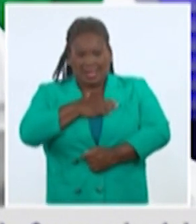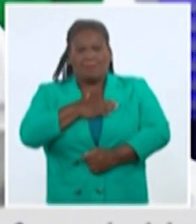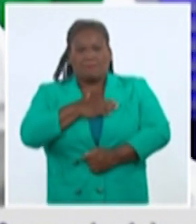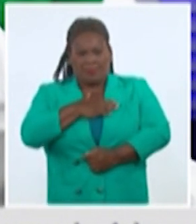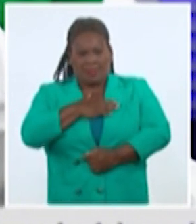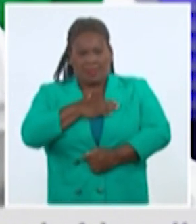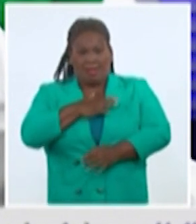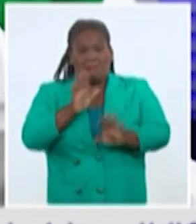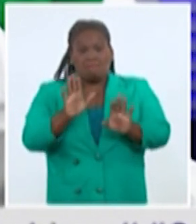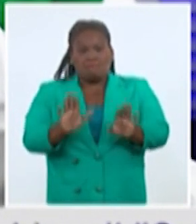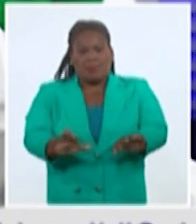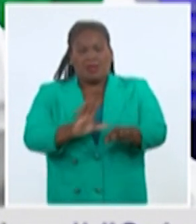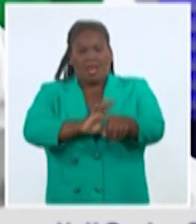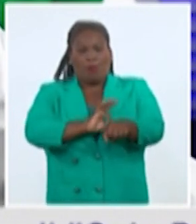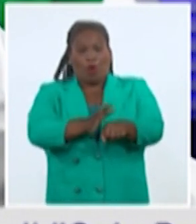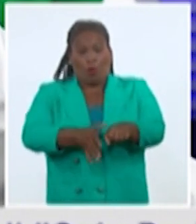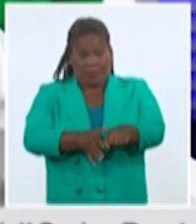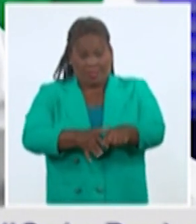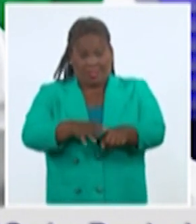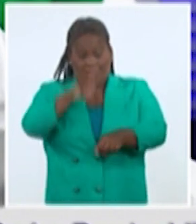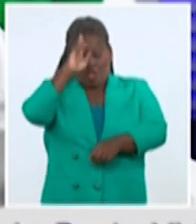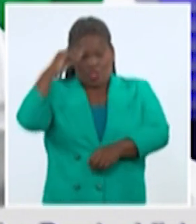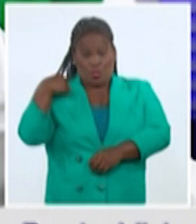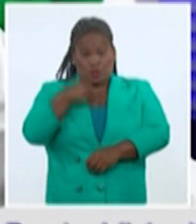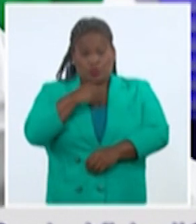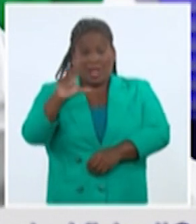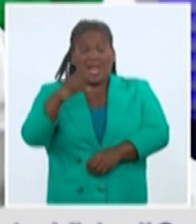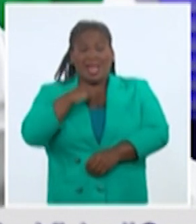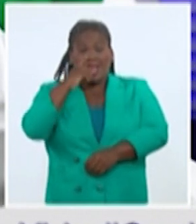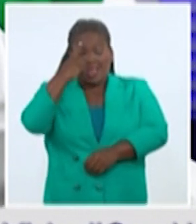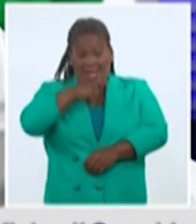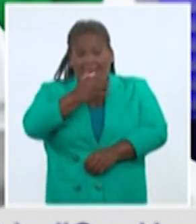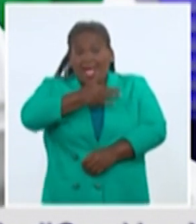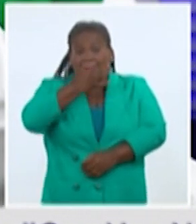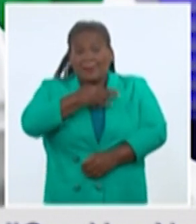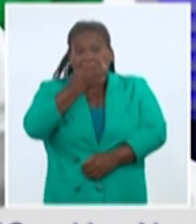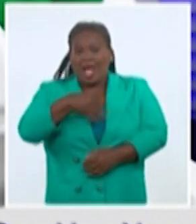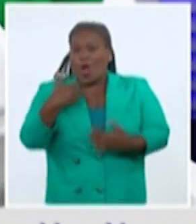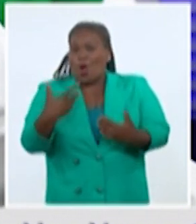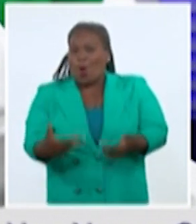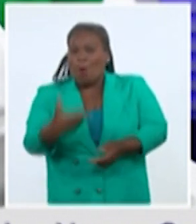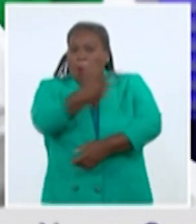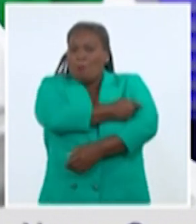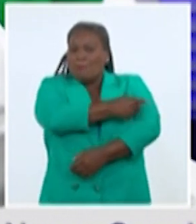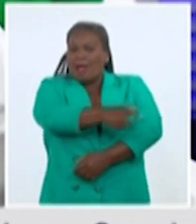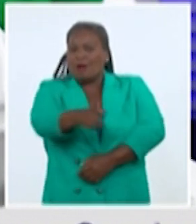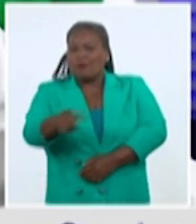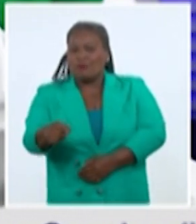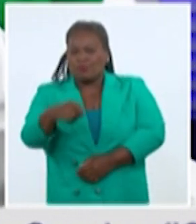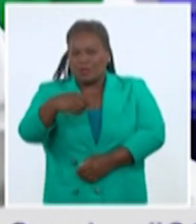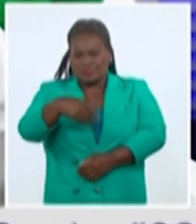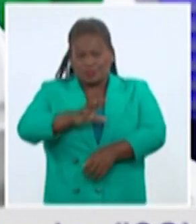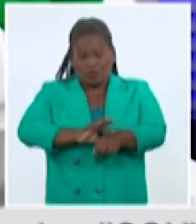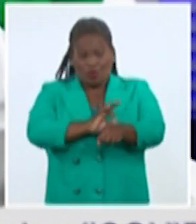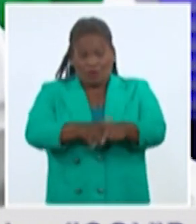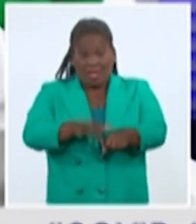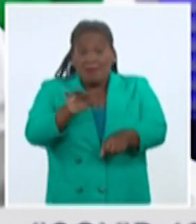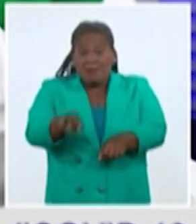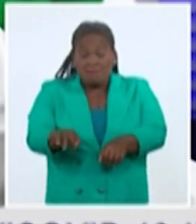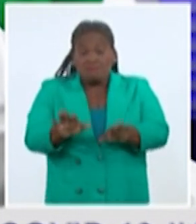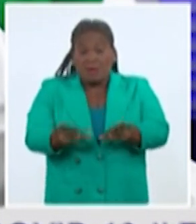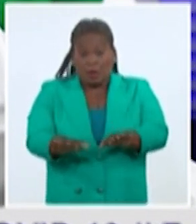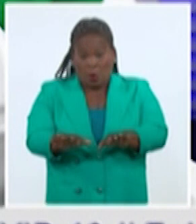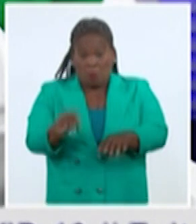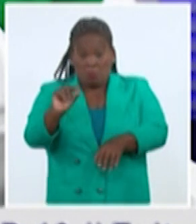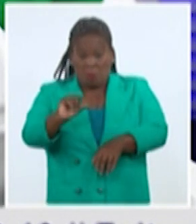que Lena va a explicar bien cómo vamos en la COVID, que vamos bien, pero se comenzó con la vacuna antigripal de